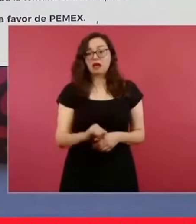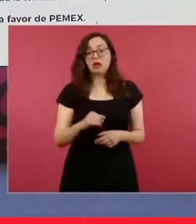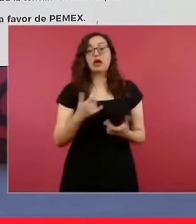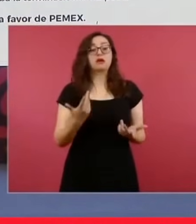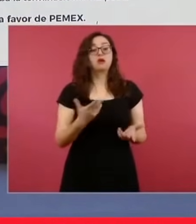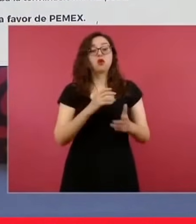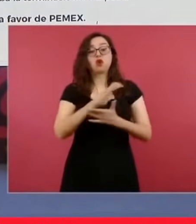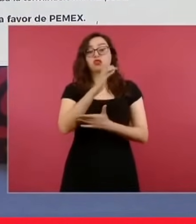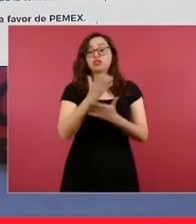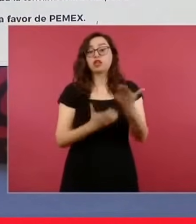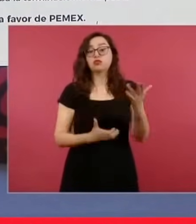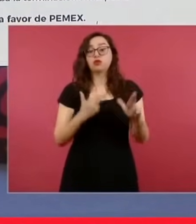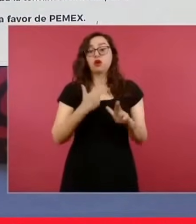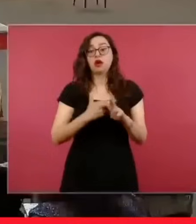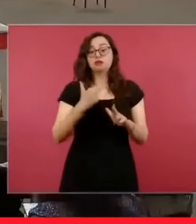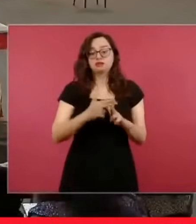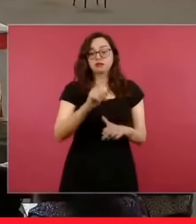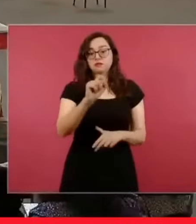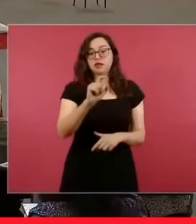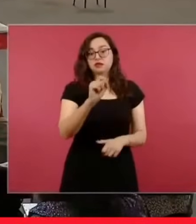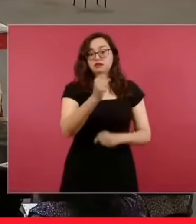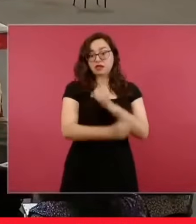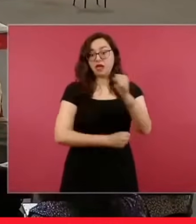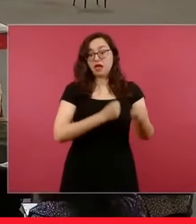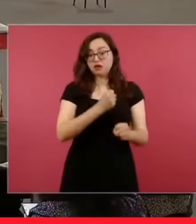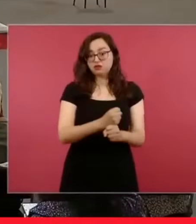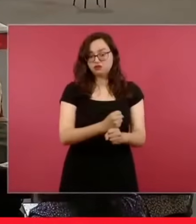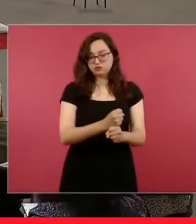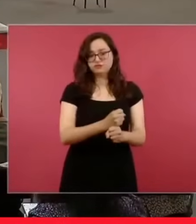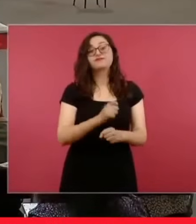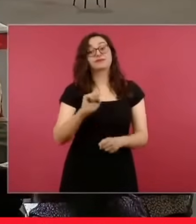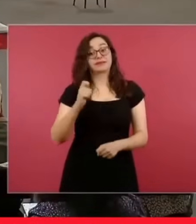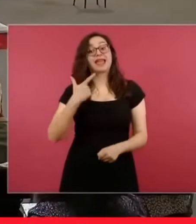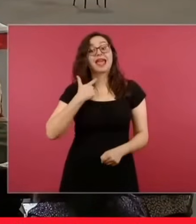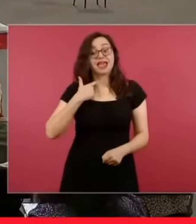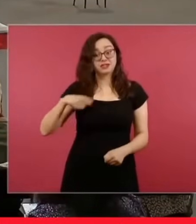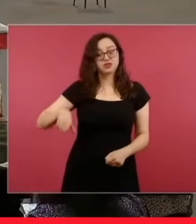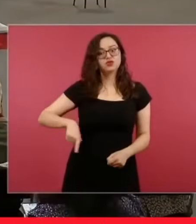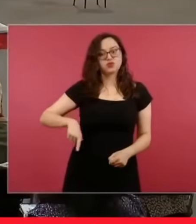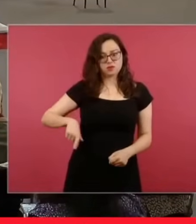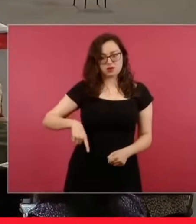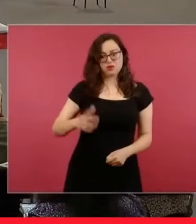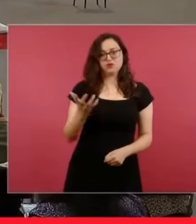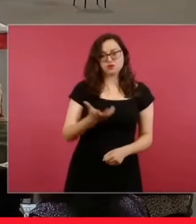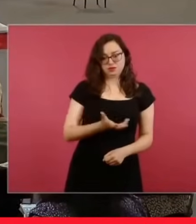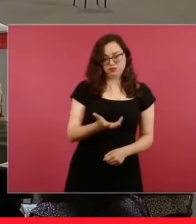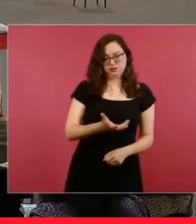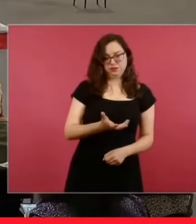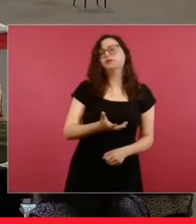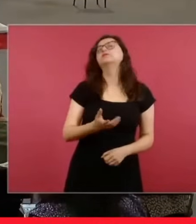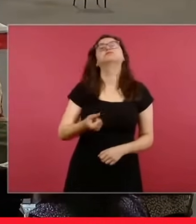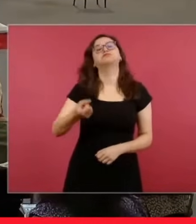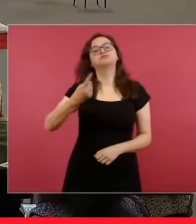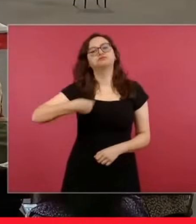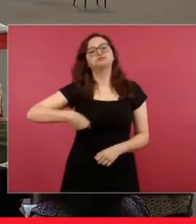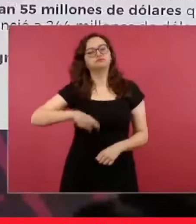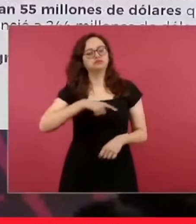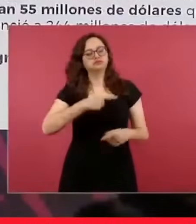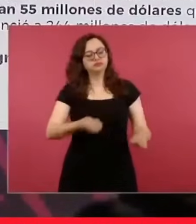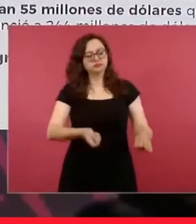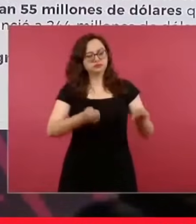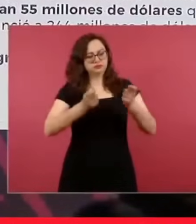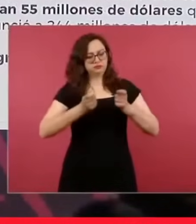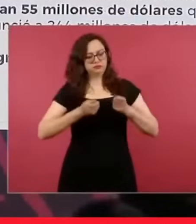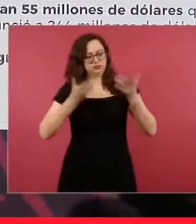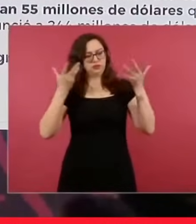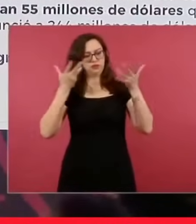años. Cuando lo detectamos, se suspendió inmediatamente el pago, se hicieron las denuncias correspondientes y